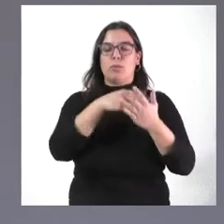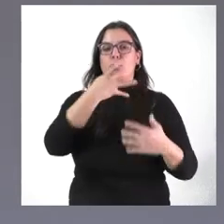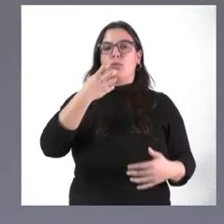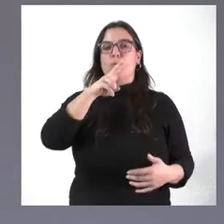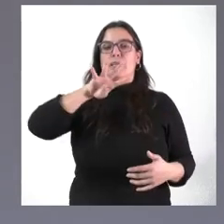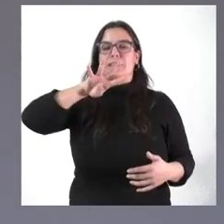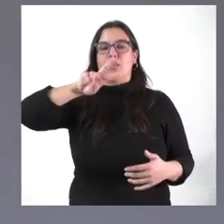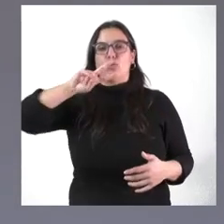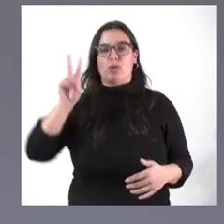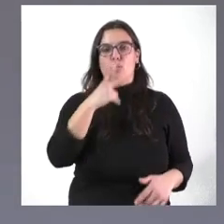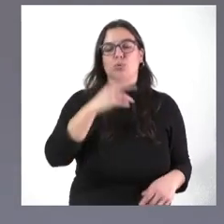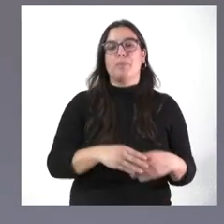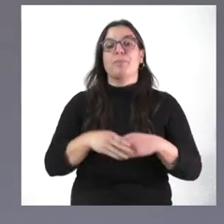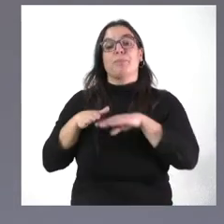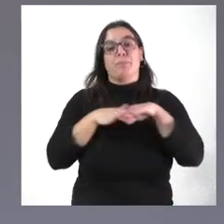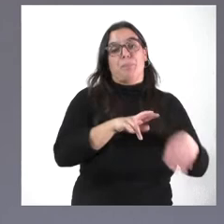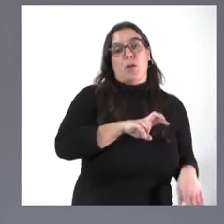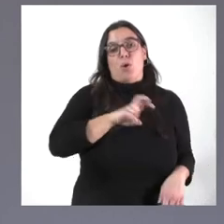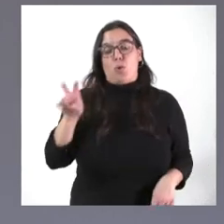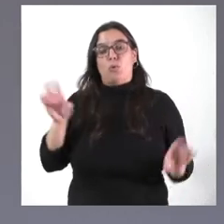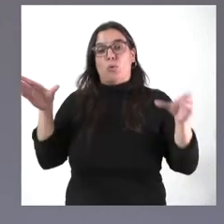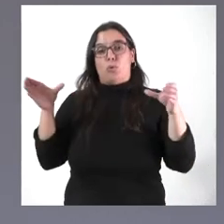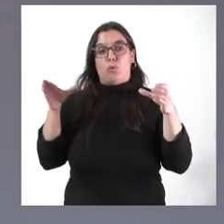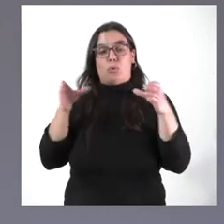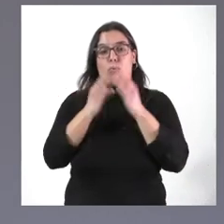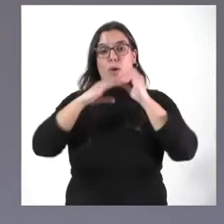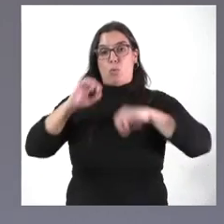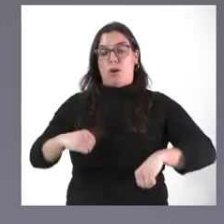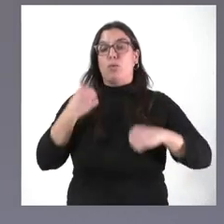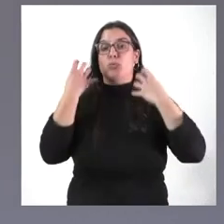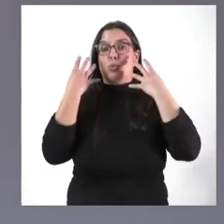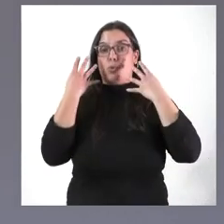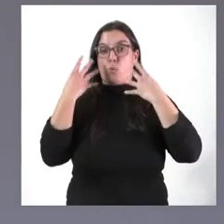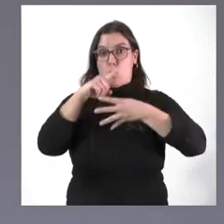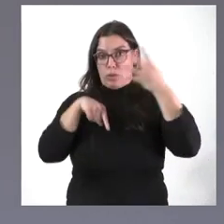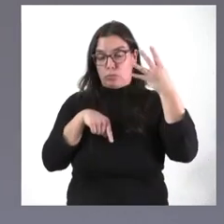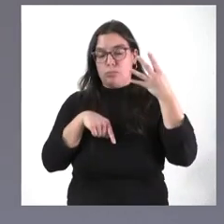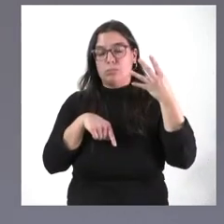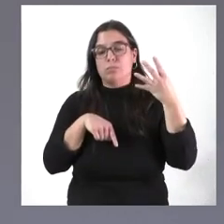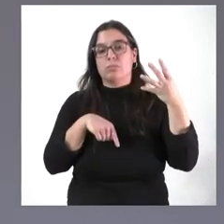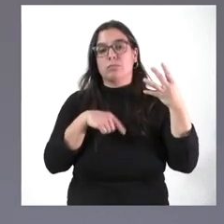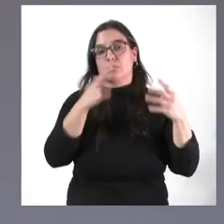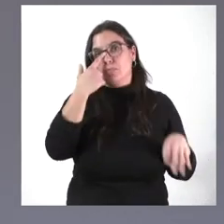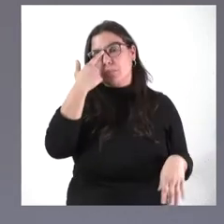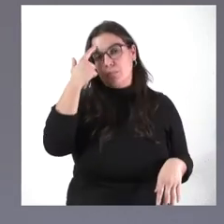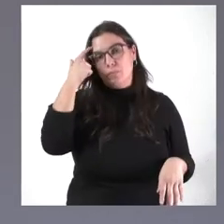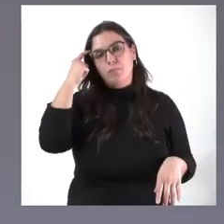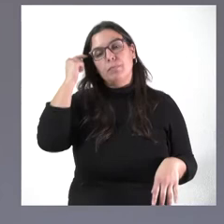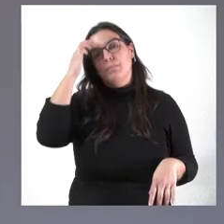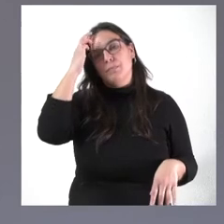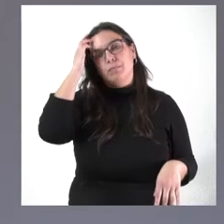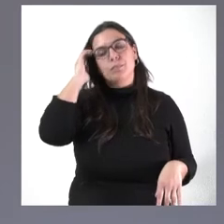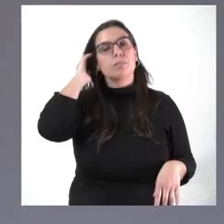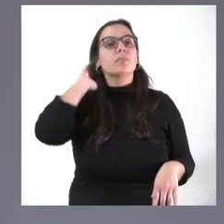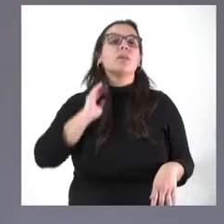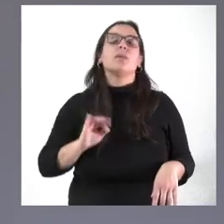y luego hay otro conjunto de cuatro acuerdos Dentro de este sub acuerdo que les comento que son las distintas actuaciones